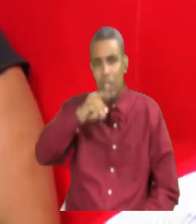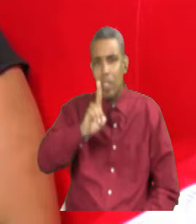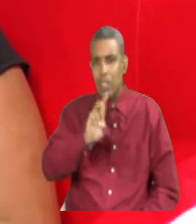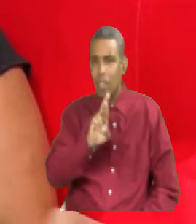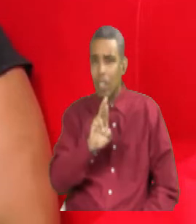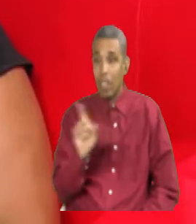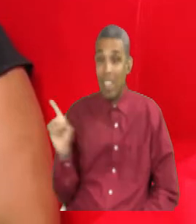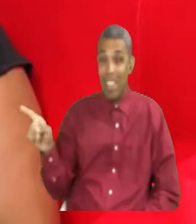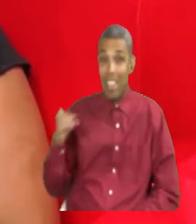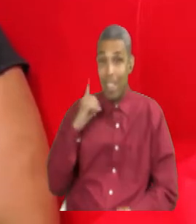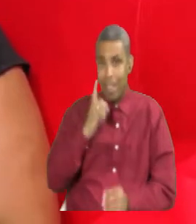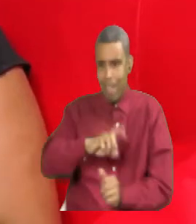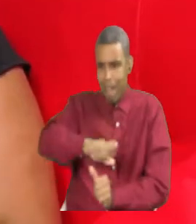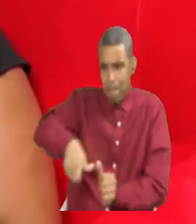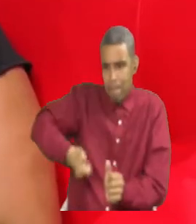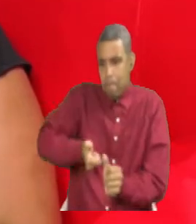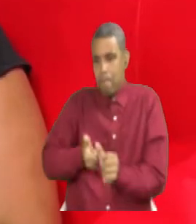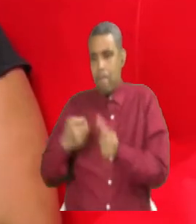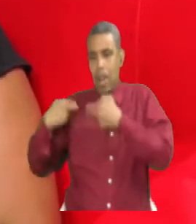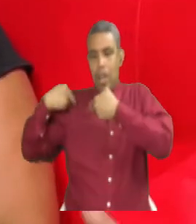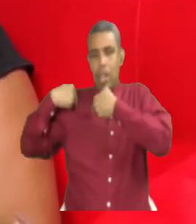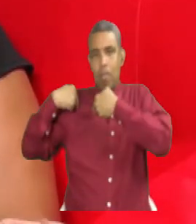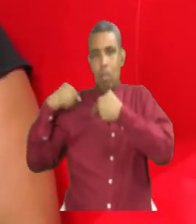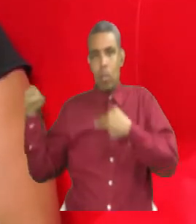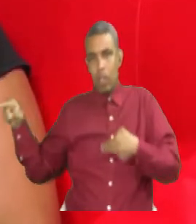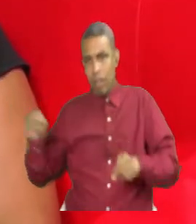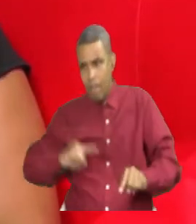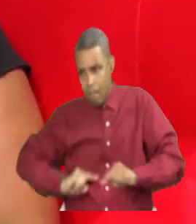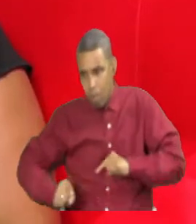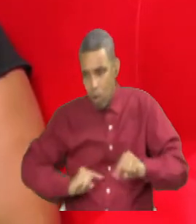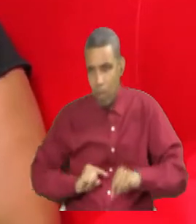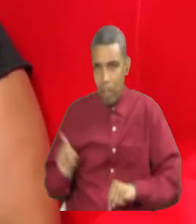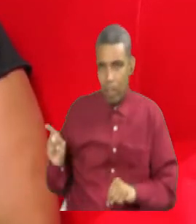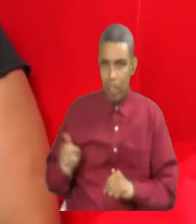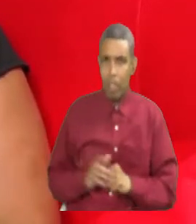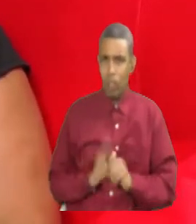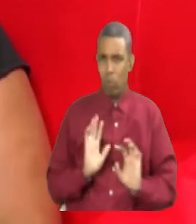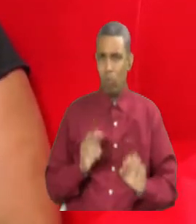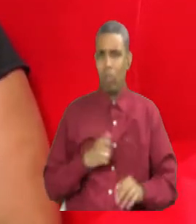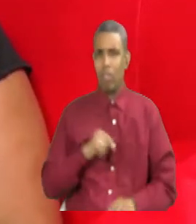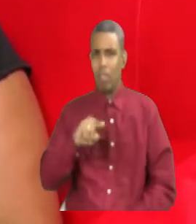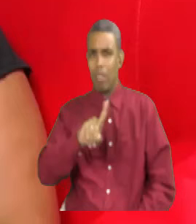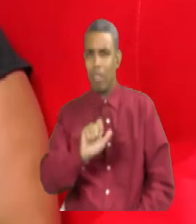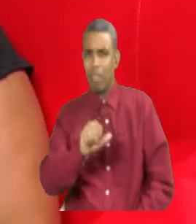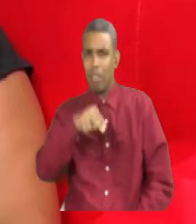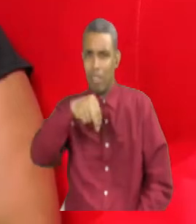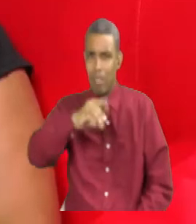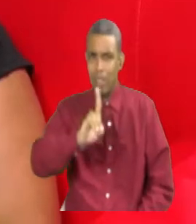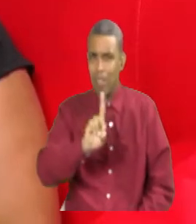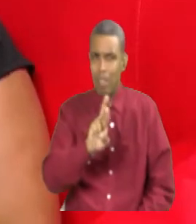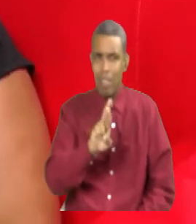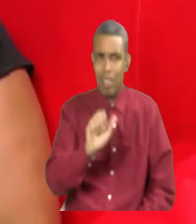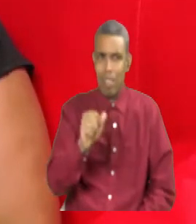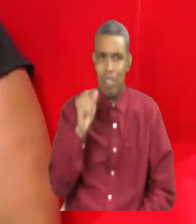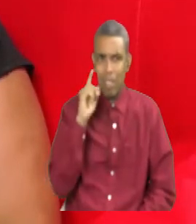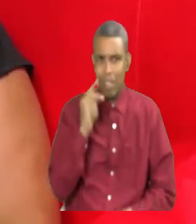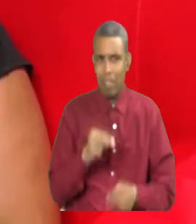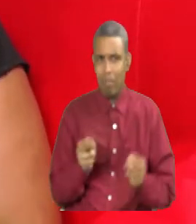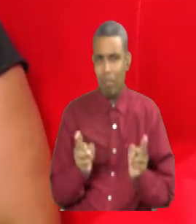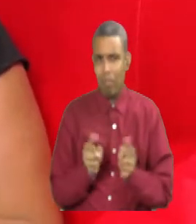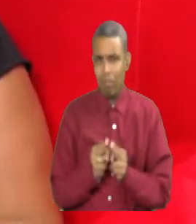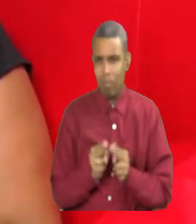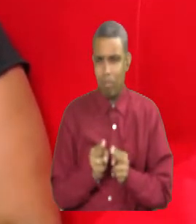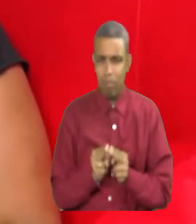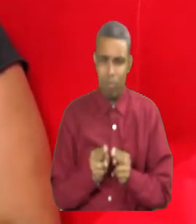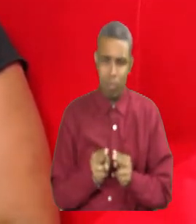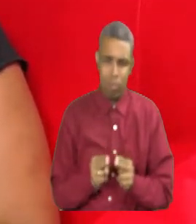una cantante que ya tiene una trayectoria bastante amplia. Aquí en Barranca Bermeja es una persona muy conocida. Y yo